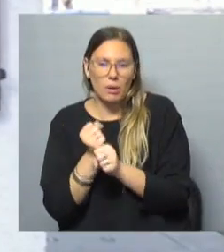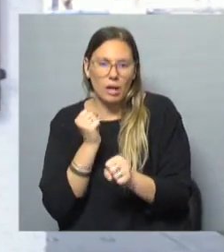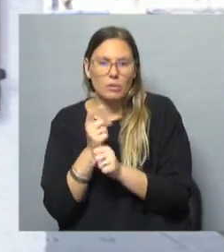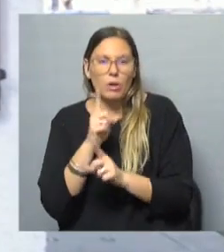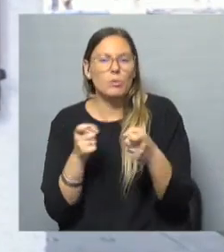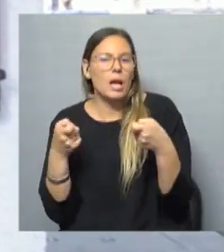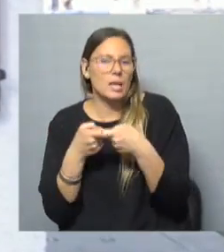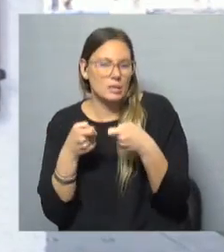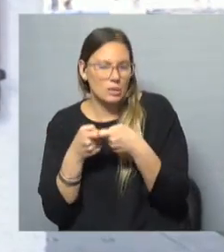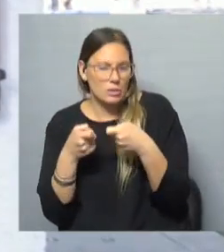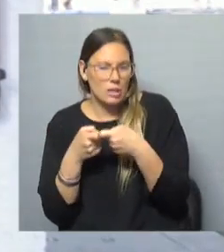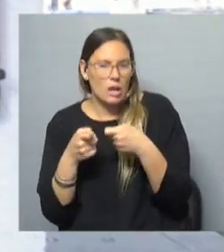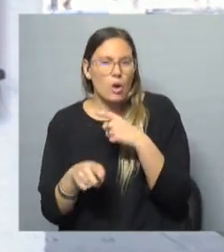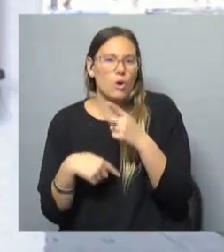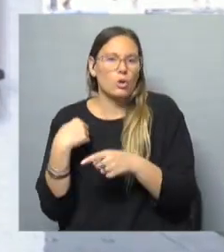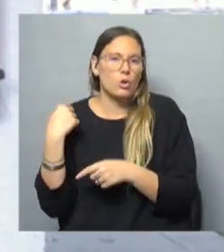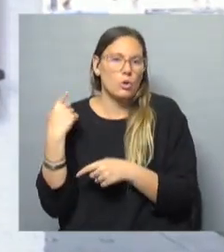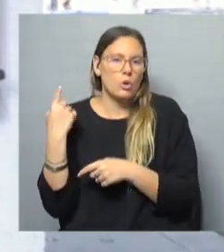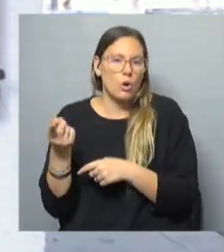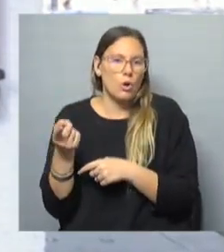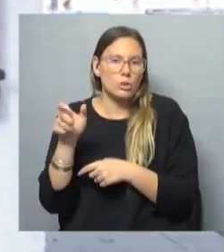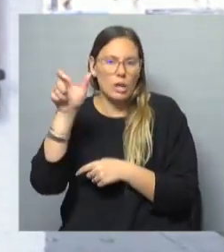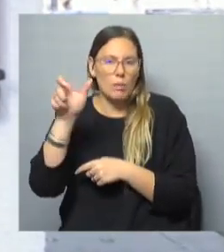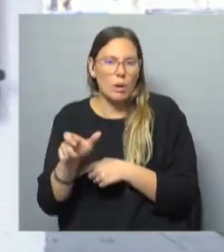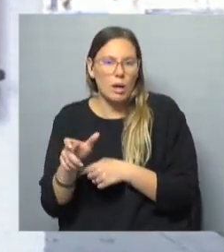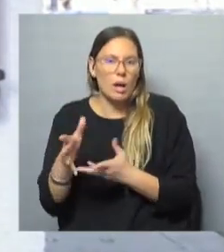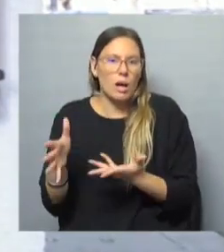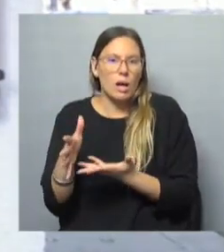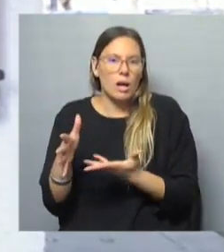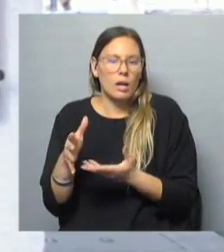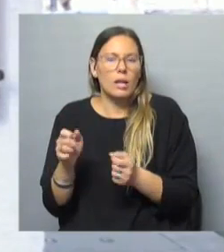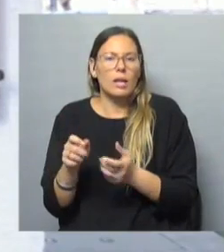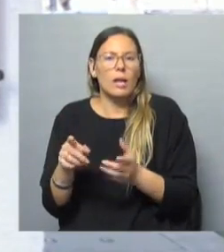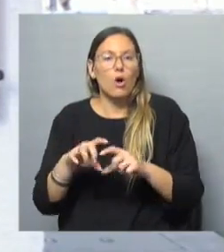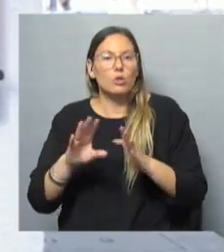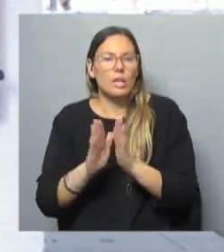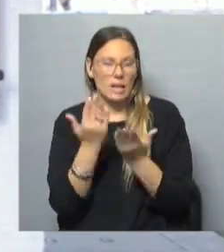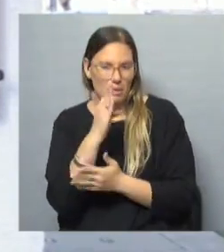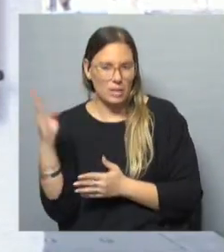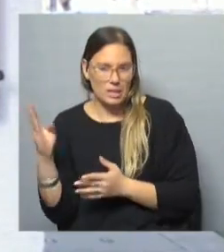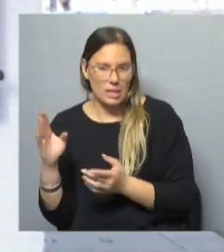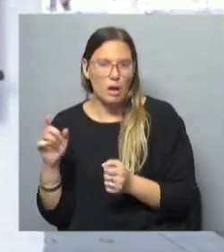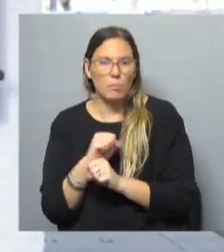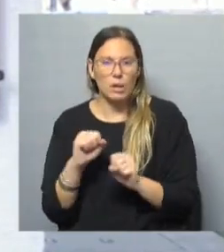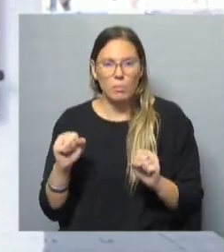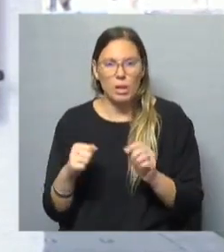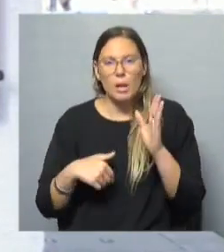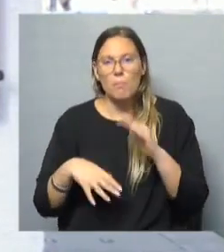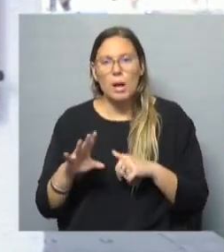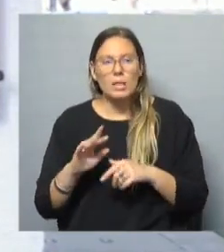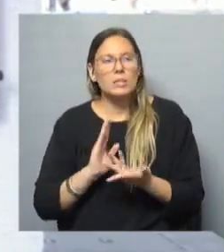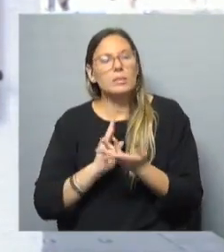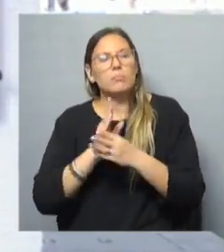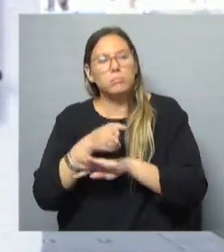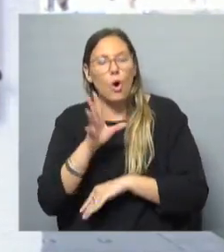asociación con algún otro persona, otro agente, digamos, en la cadena del libro, otras librerías, para potenciar el acceso a la literatura